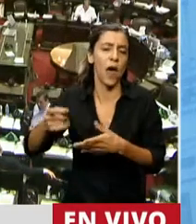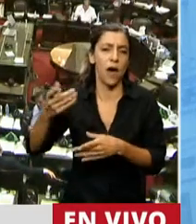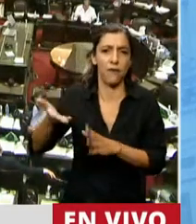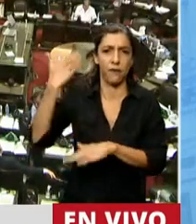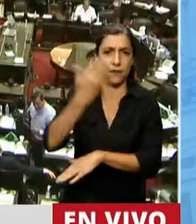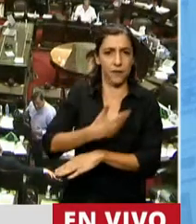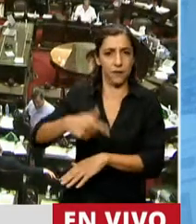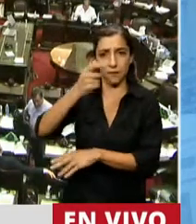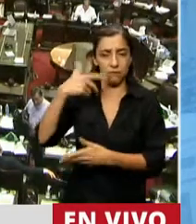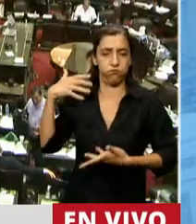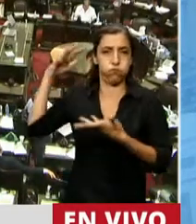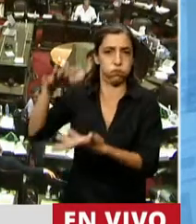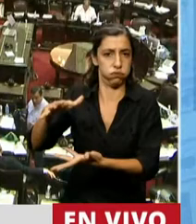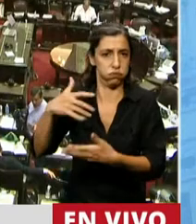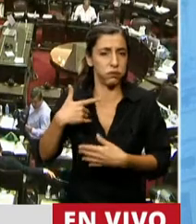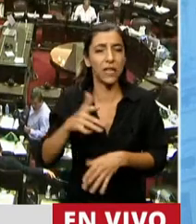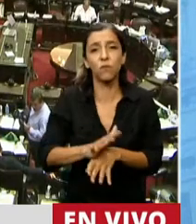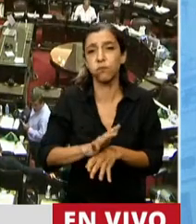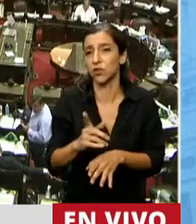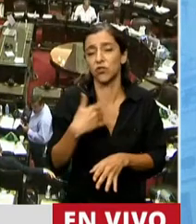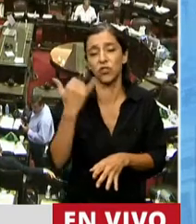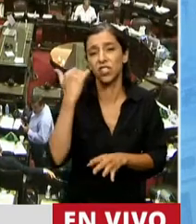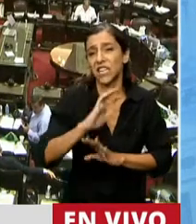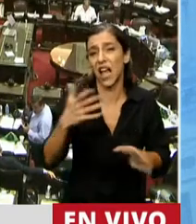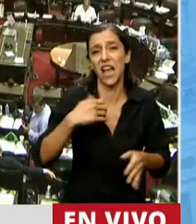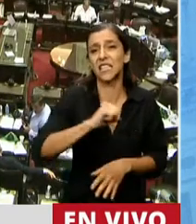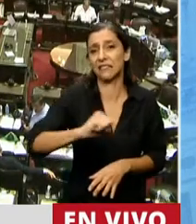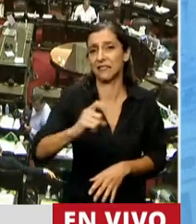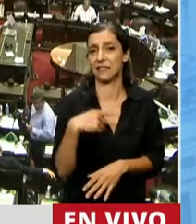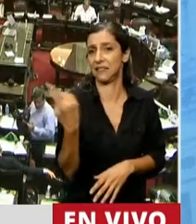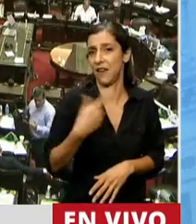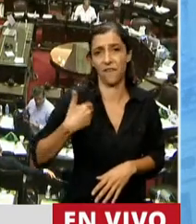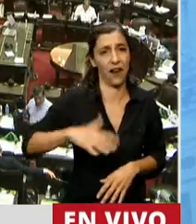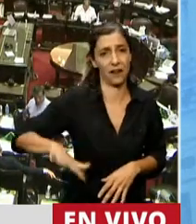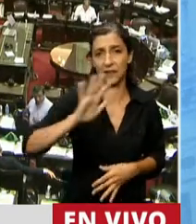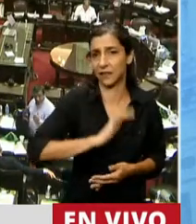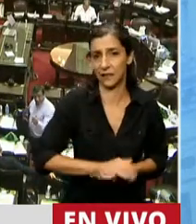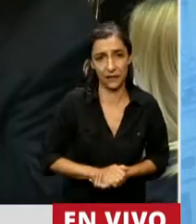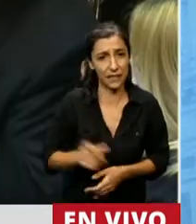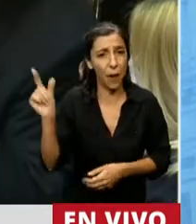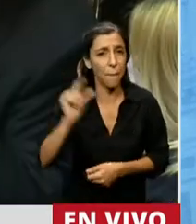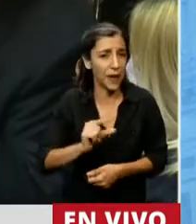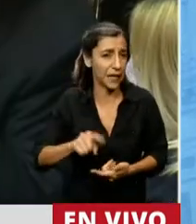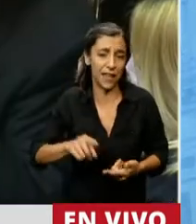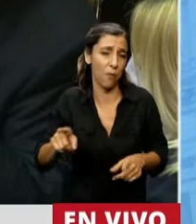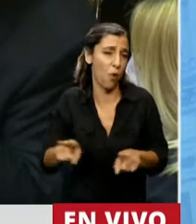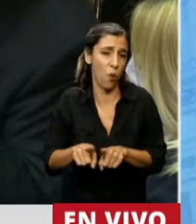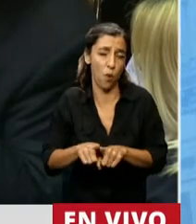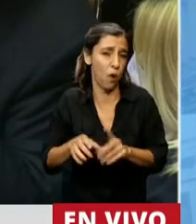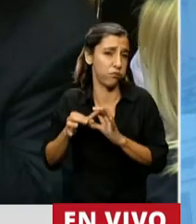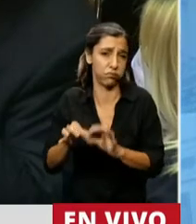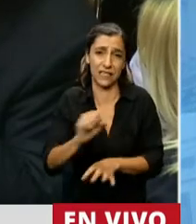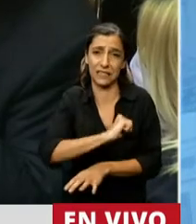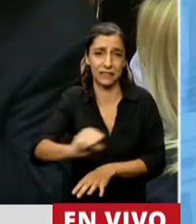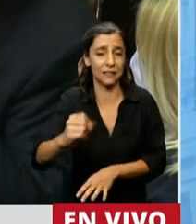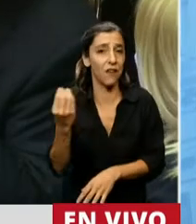Macri. Mejor dicho, la estafa que nos hicieron a los argentinos y argentinas. De préstamo, estafa, porque el Fondo Monetario